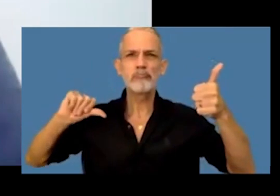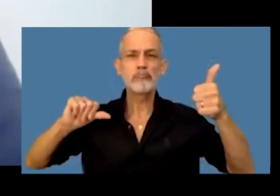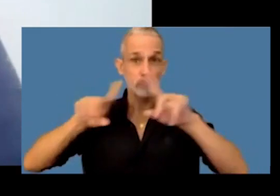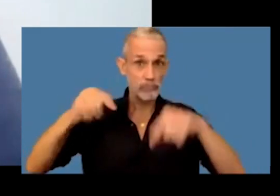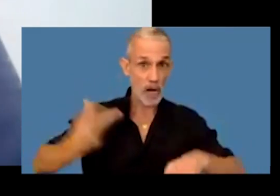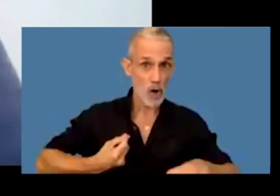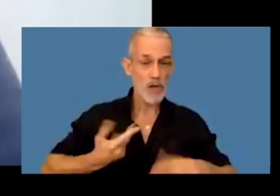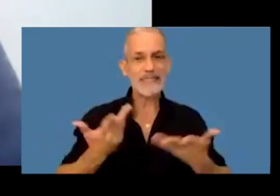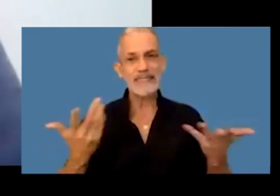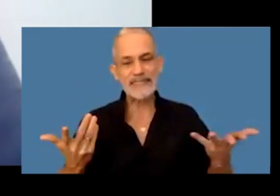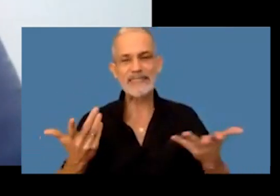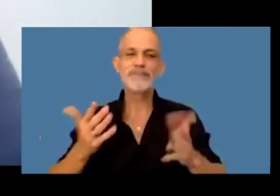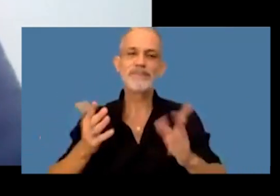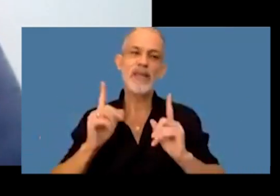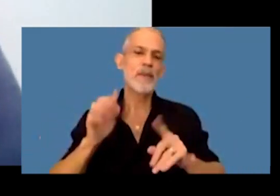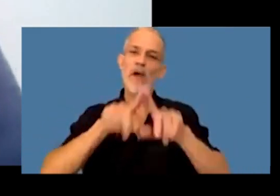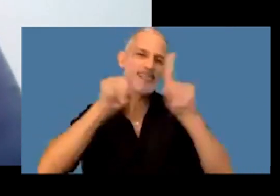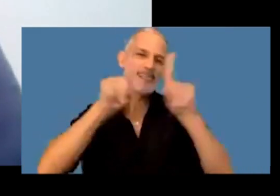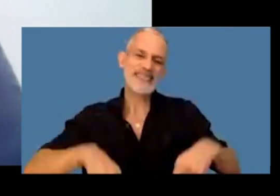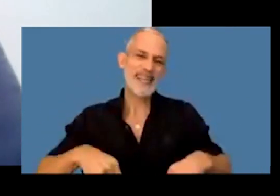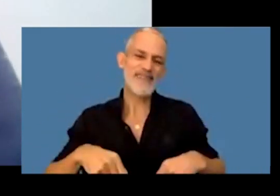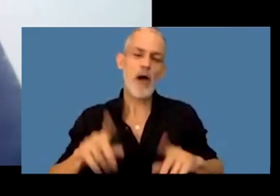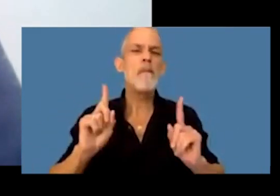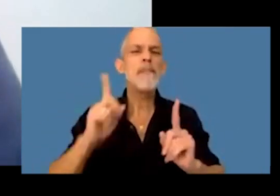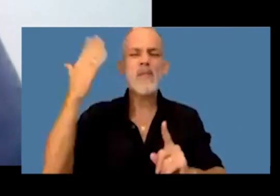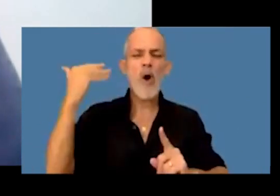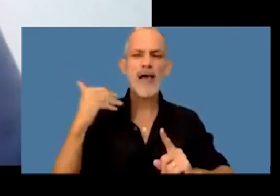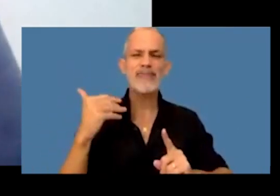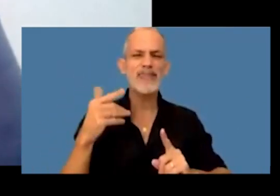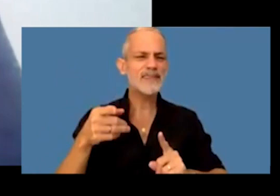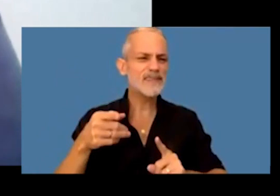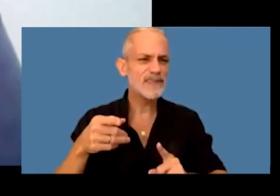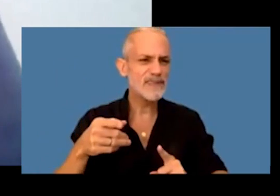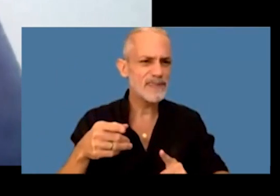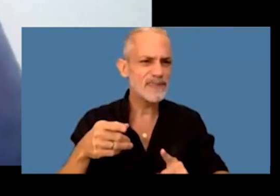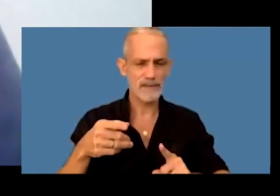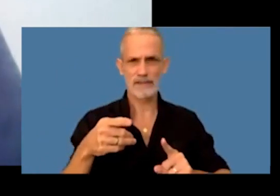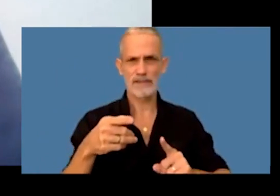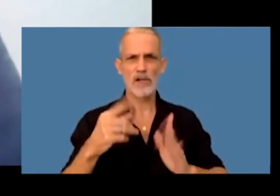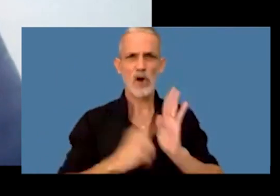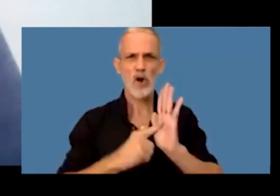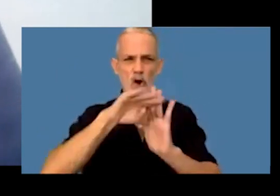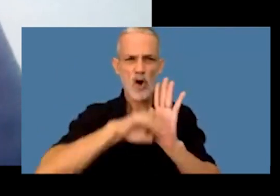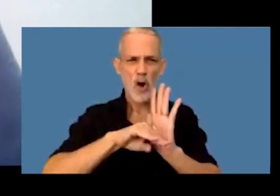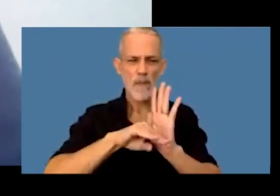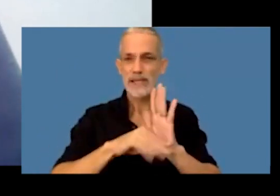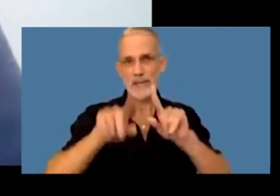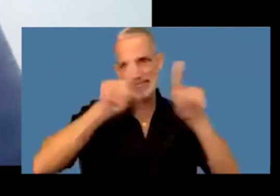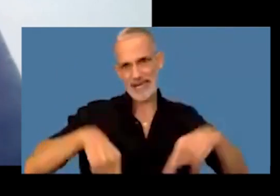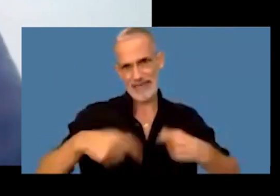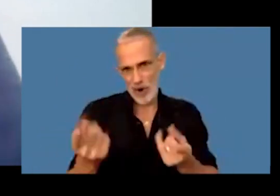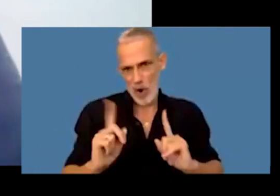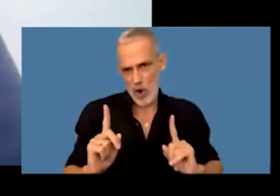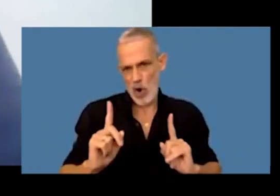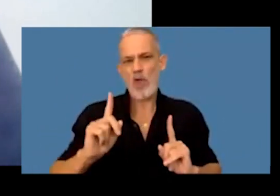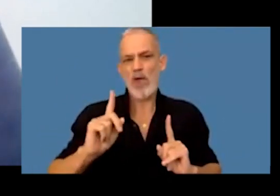Justamente lo que no se certifica es lo mismo que el monocular. ¿Sí? Hoy en día, a través de normativa, no se certifica. Sí se ve justamente